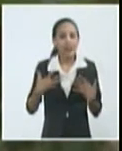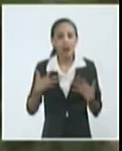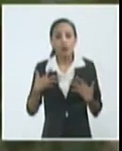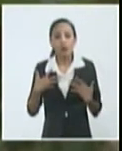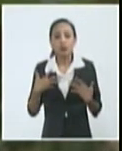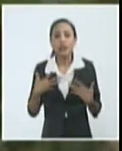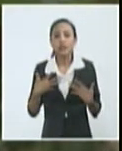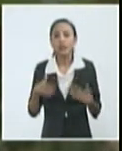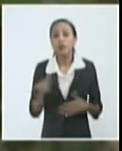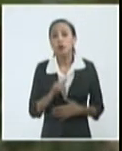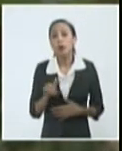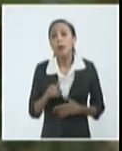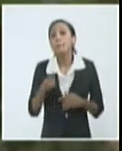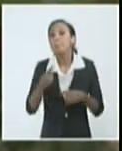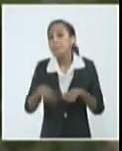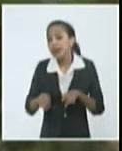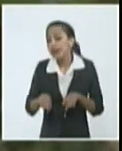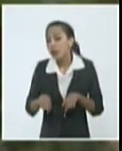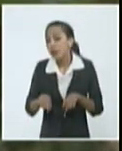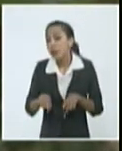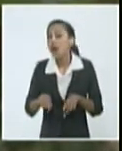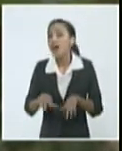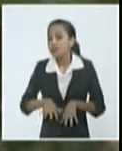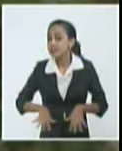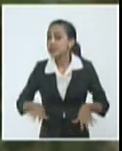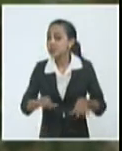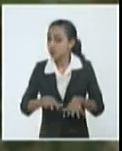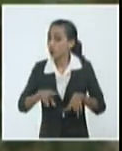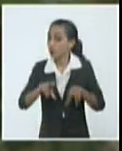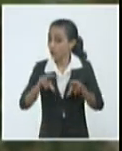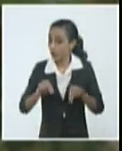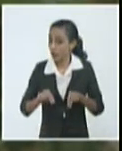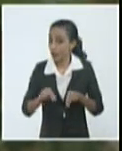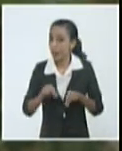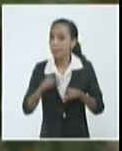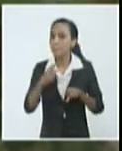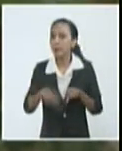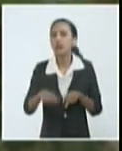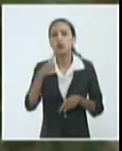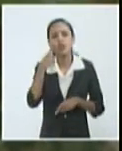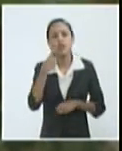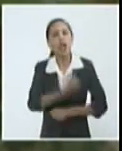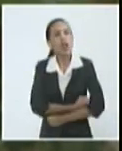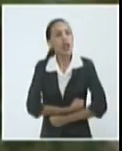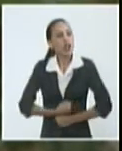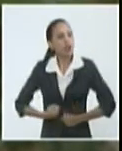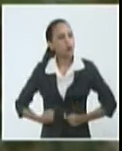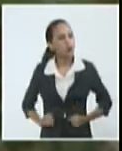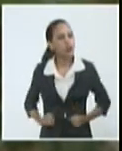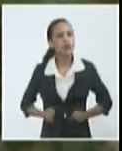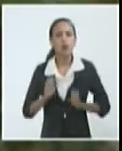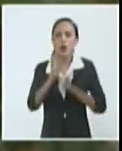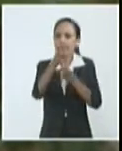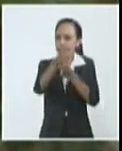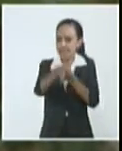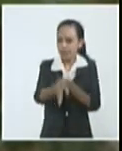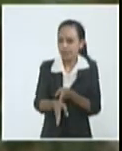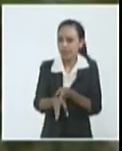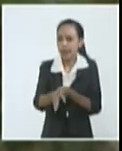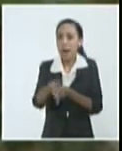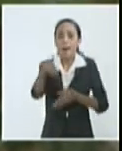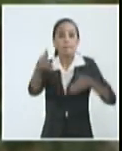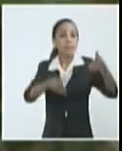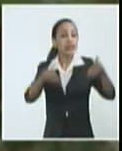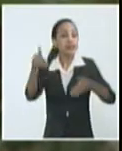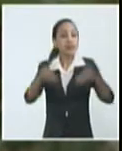ajustada a la normalidad nueva, pero una celebración digna del esfuerzo, digna de la disciplina, la participación y